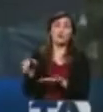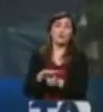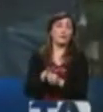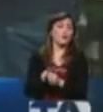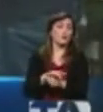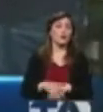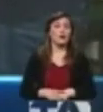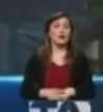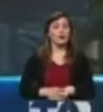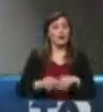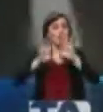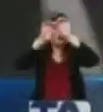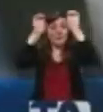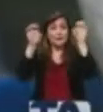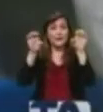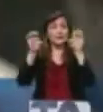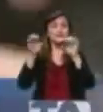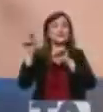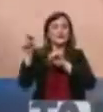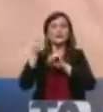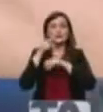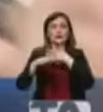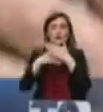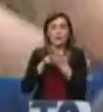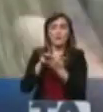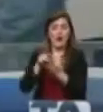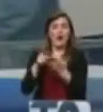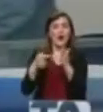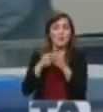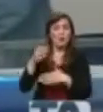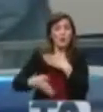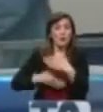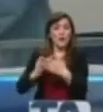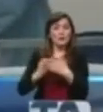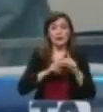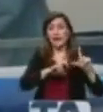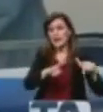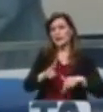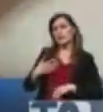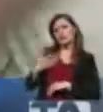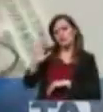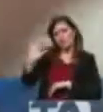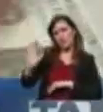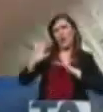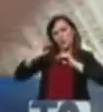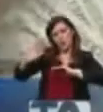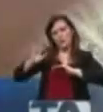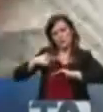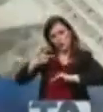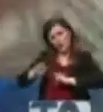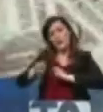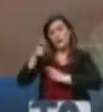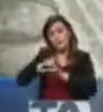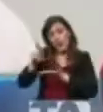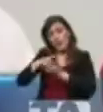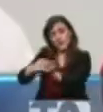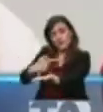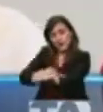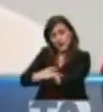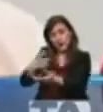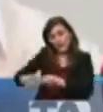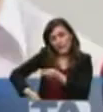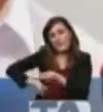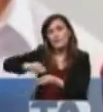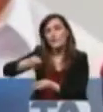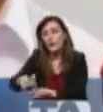aquellas empresas que deban seguir pagando el anticipo al impuesto a la renta, hacer una devolución gradual del dinero que cancelen en exceso. En